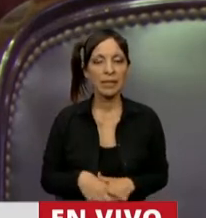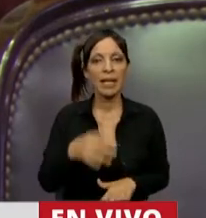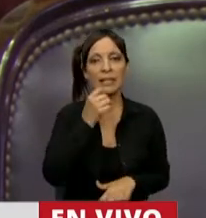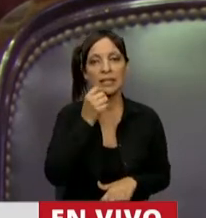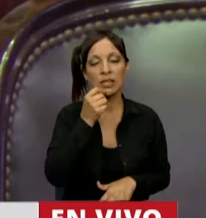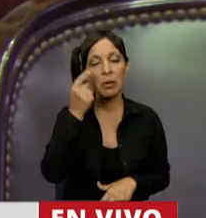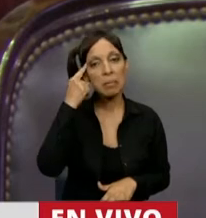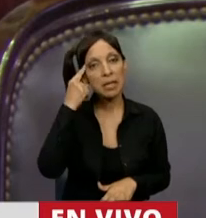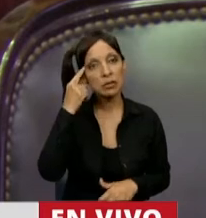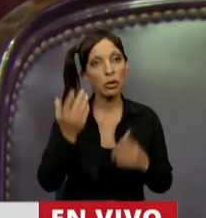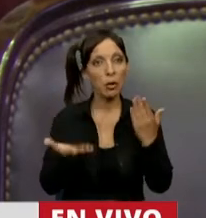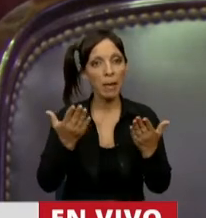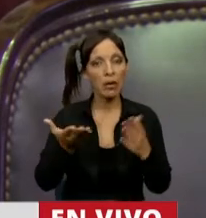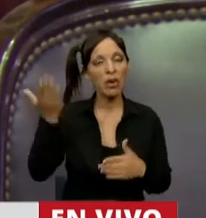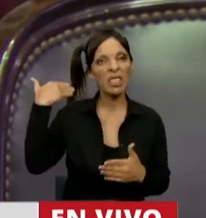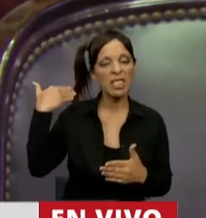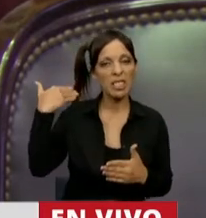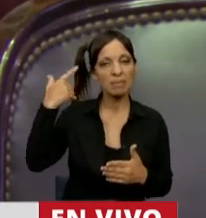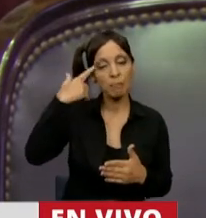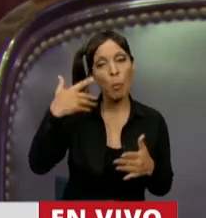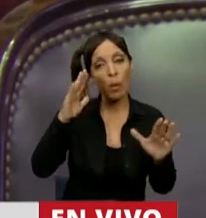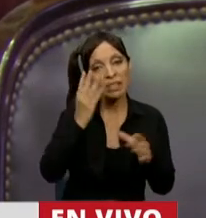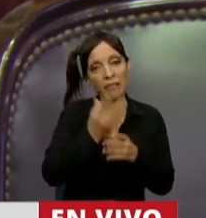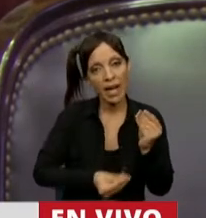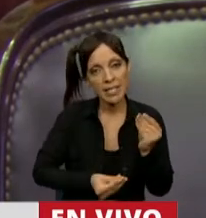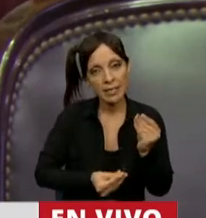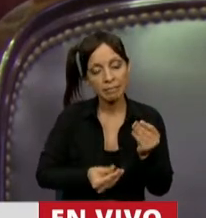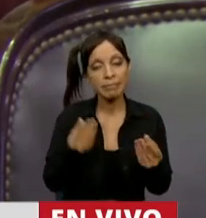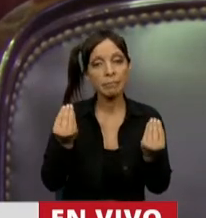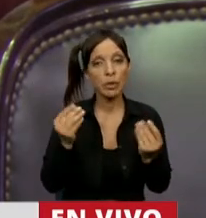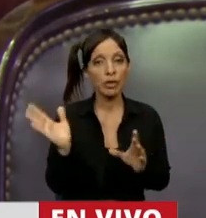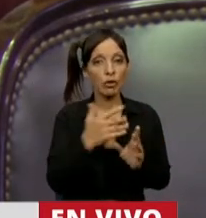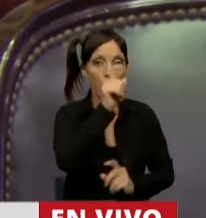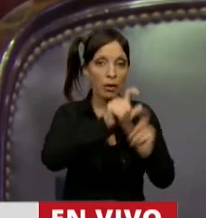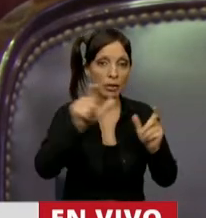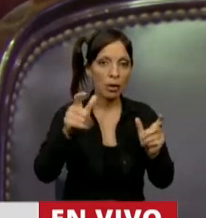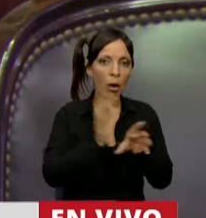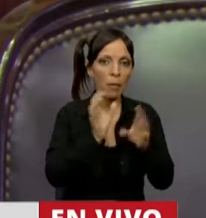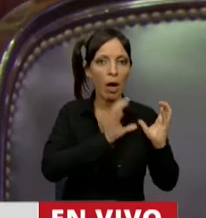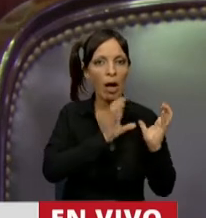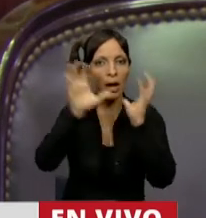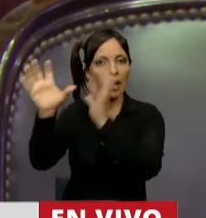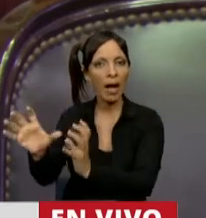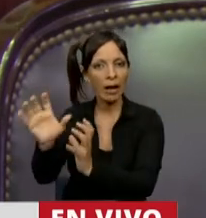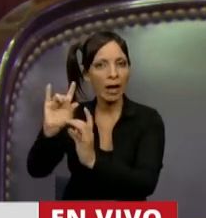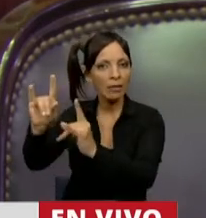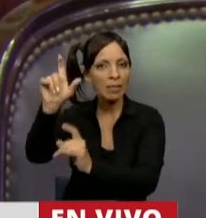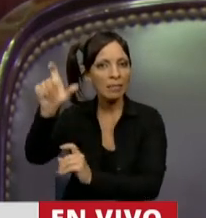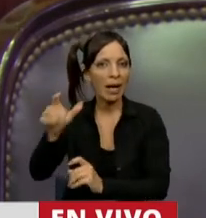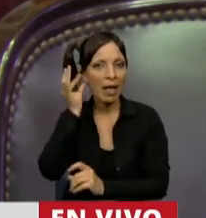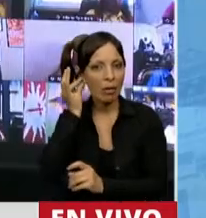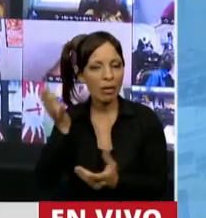Si lo miramos hacia atrás, capaz que un error. Creo que como argentinos le tiramos demasiadas responsabilidades